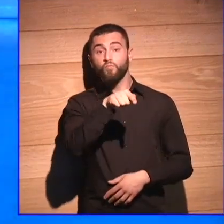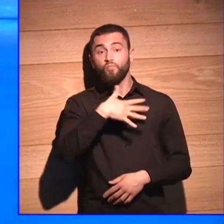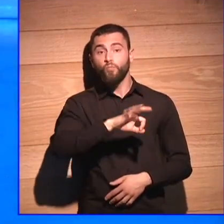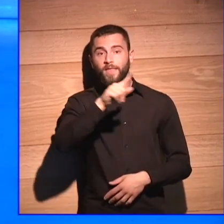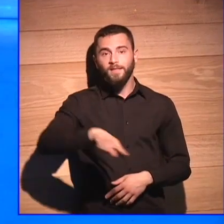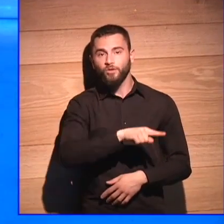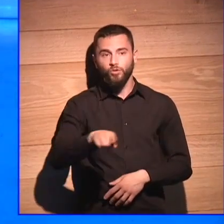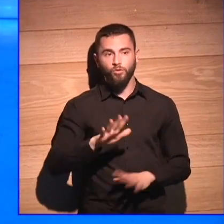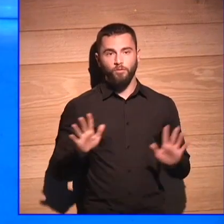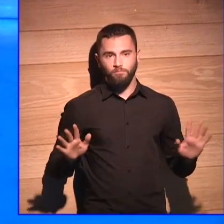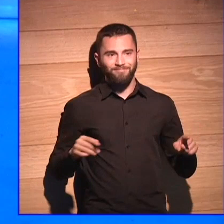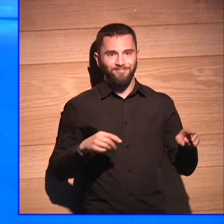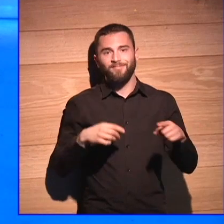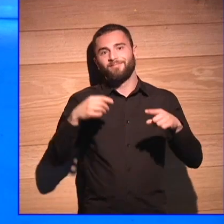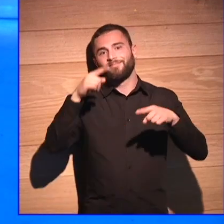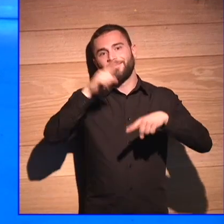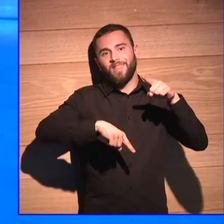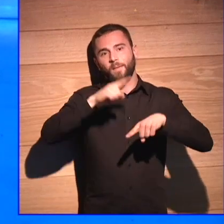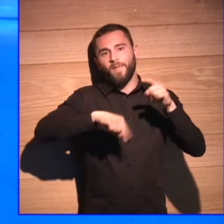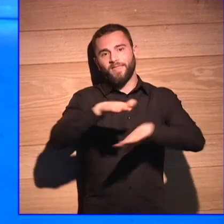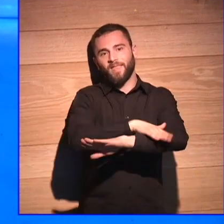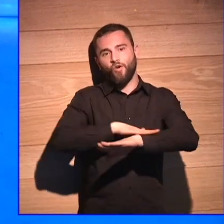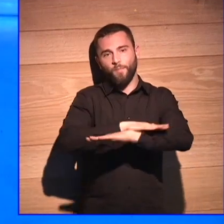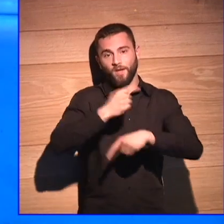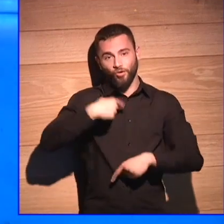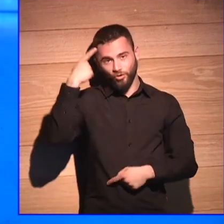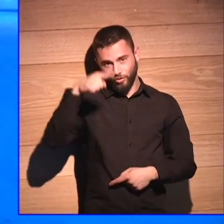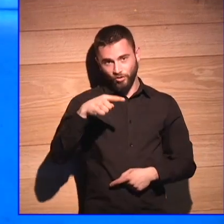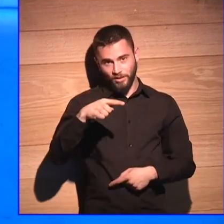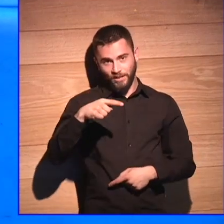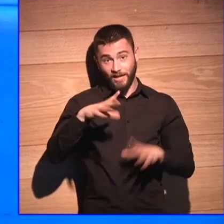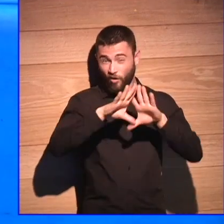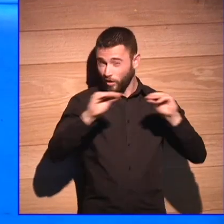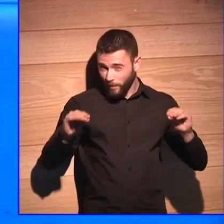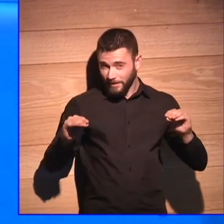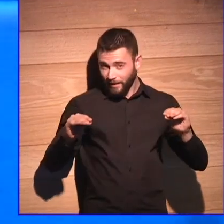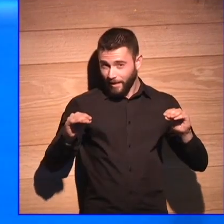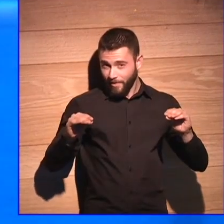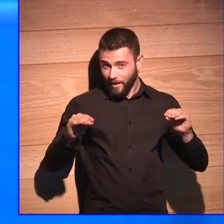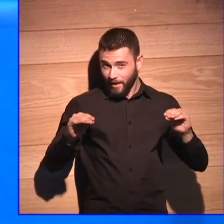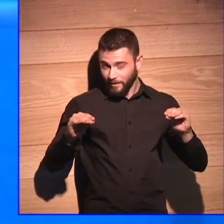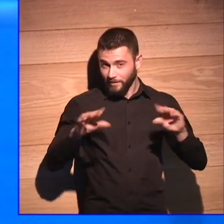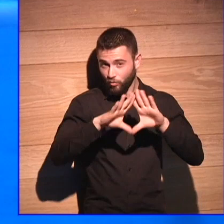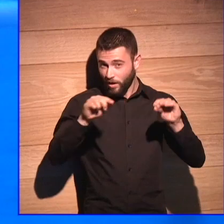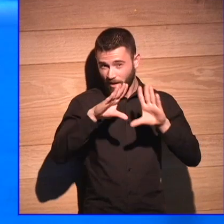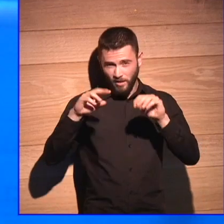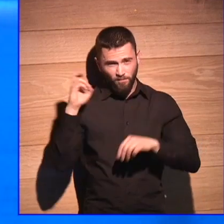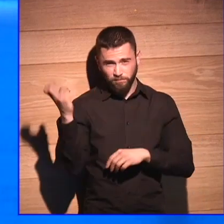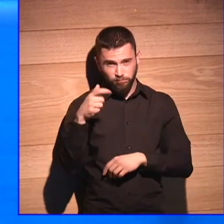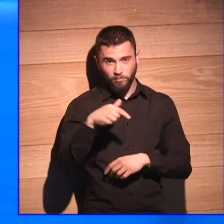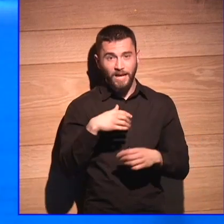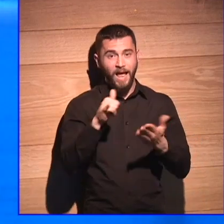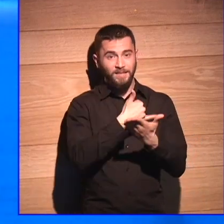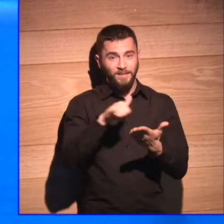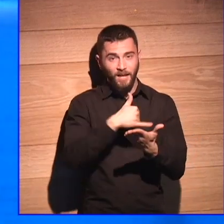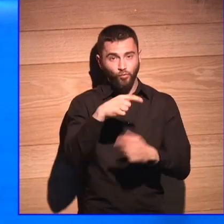Claro, es que esto depende del gobierno. Lo que sé es que a nivel de universidades están impartiendo estas